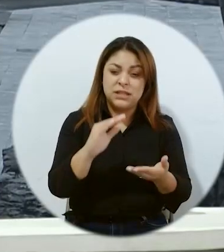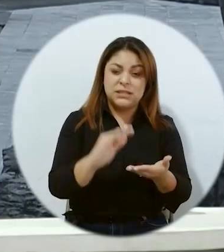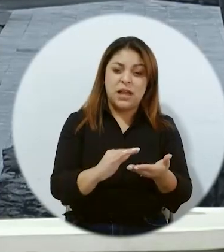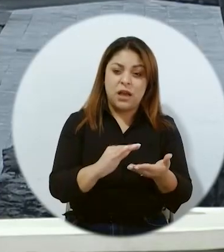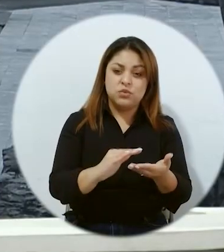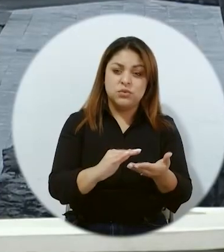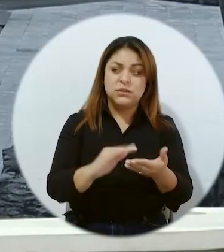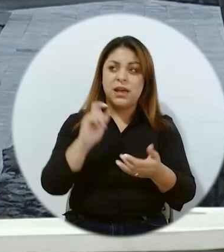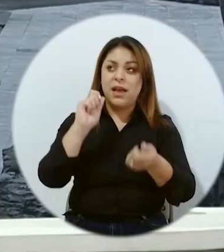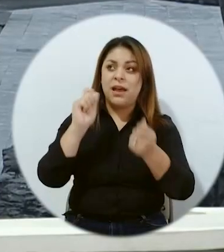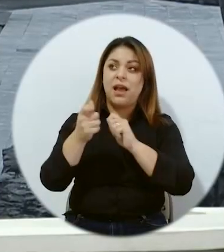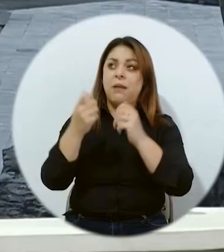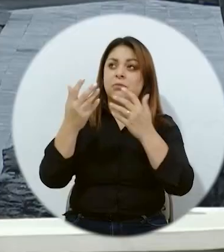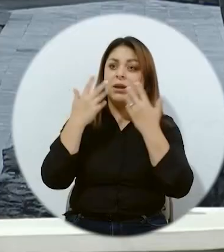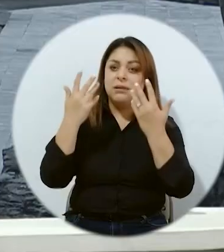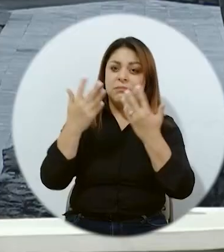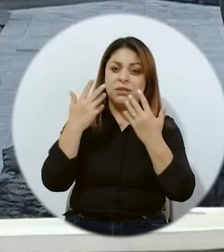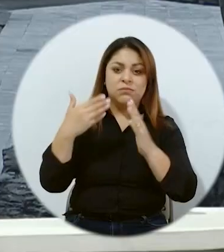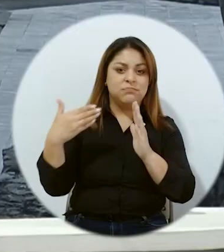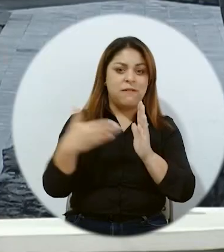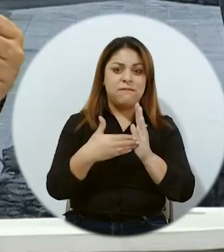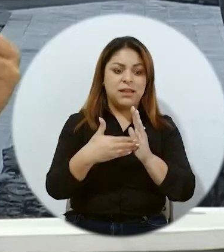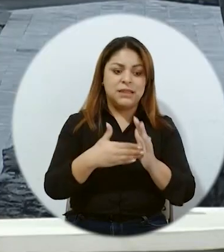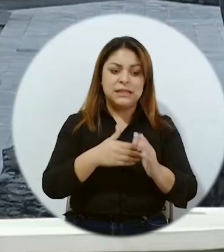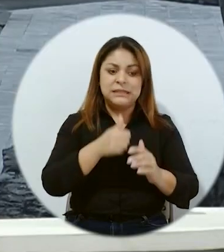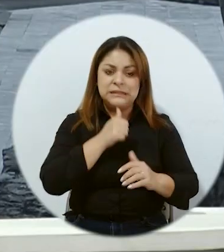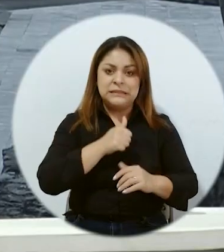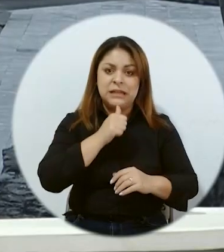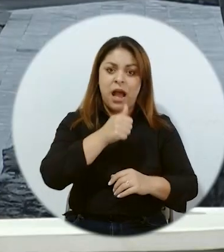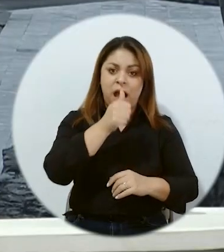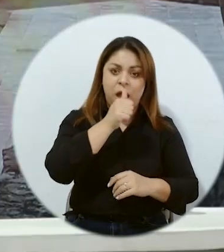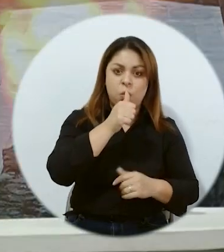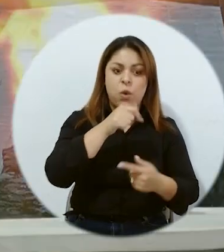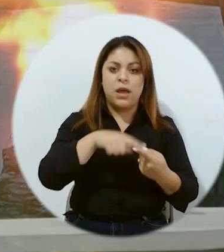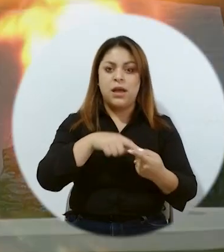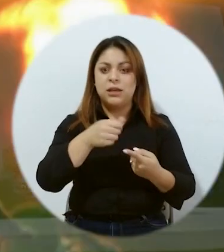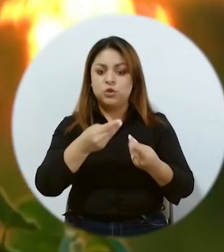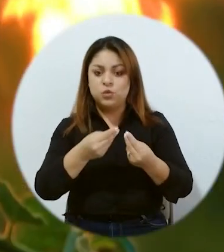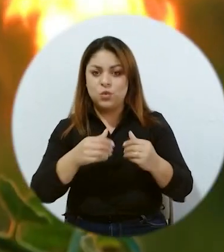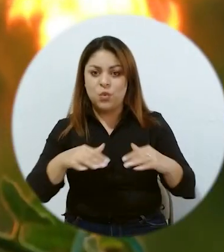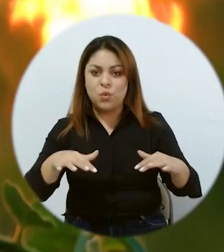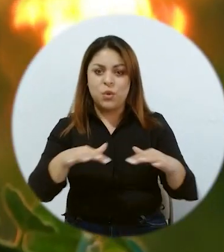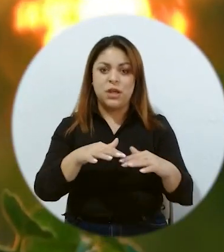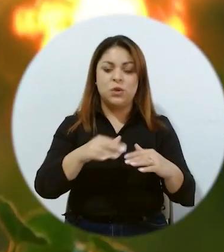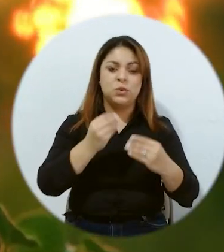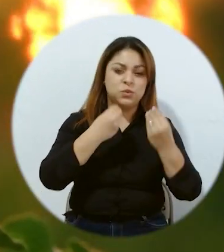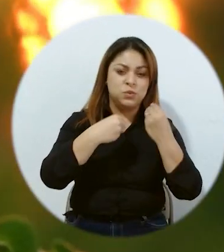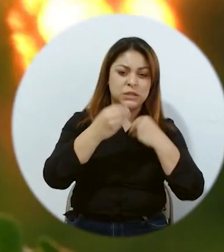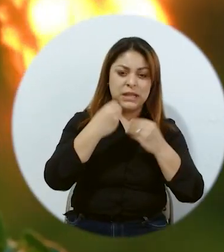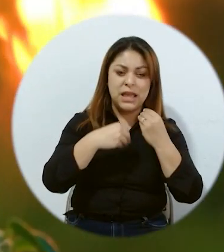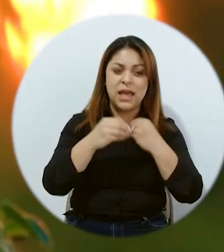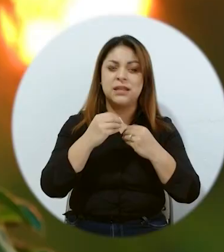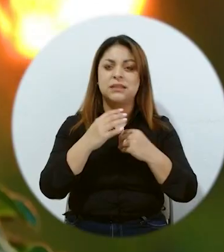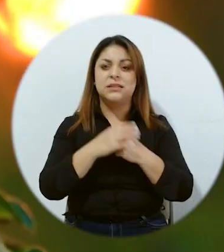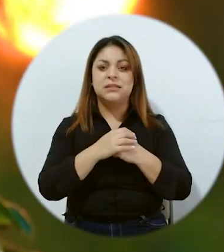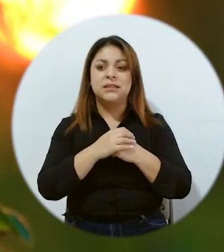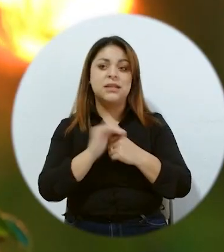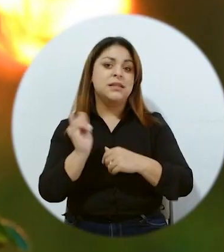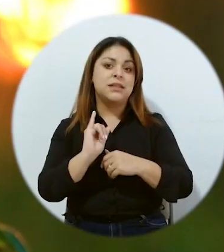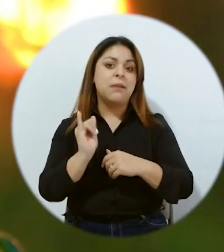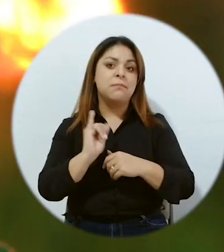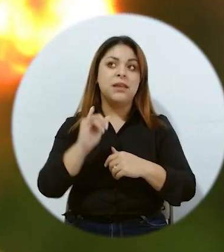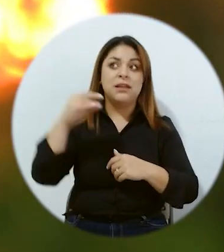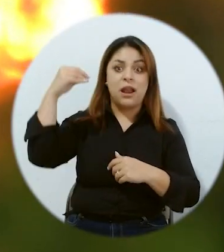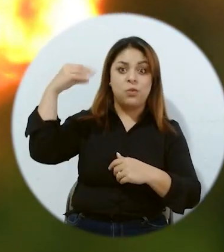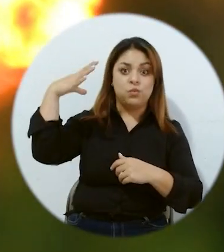así. Estamos en una situación donde el cambio climático nos pone al límite de la resiliencia de los ecosistemas, de manera que el agua, la fertilidad del suelo,